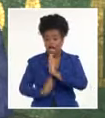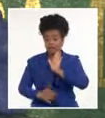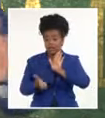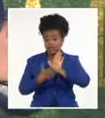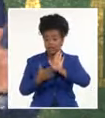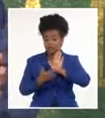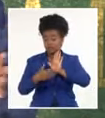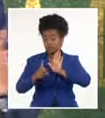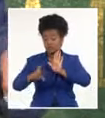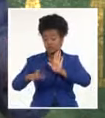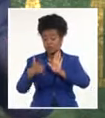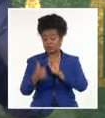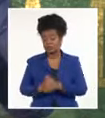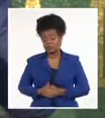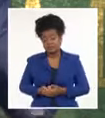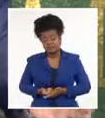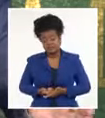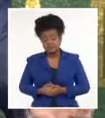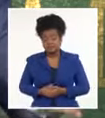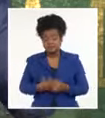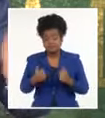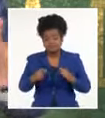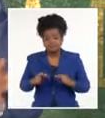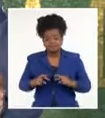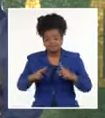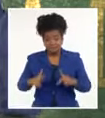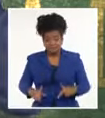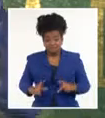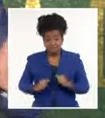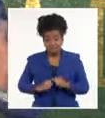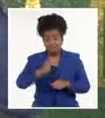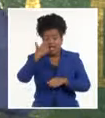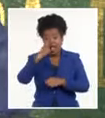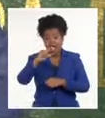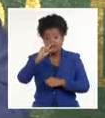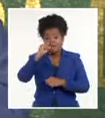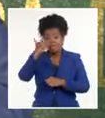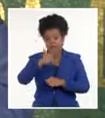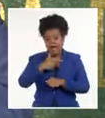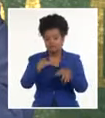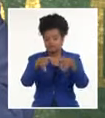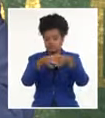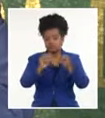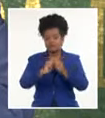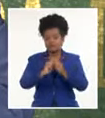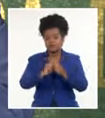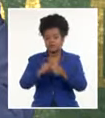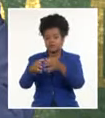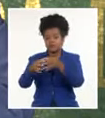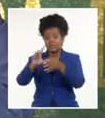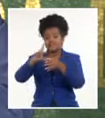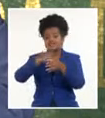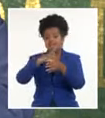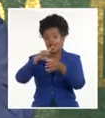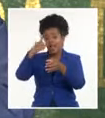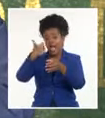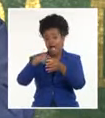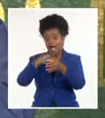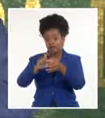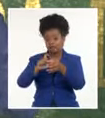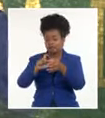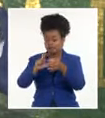Entonces, reitero, el ALBA, CELAC y otras instancias de integración regional son